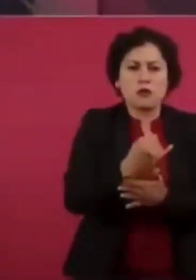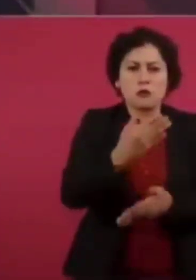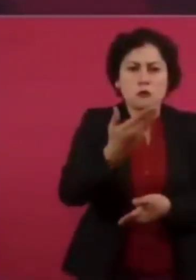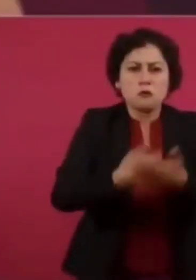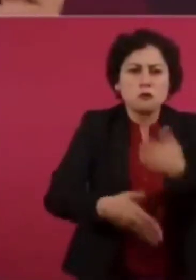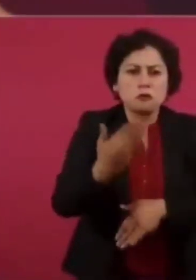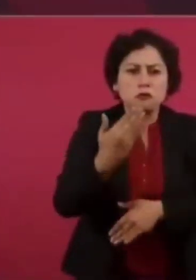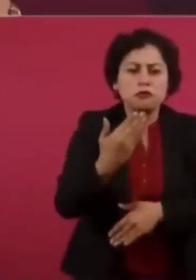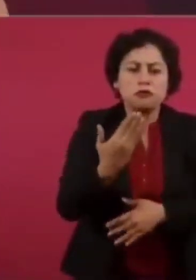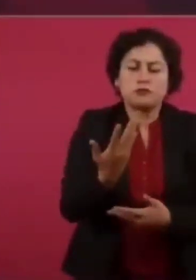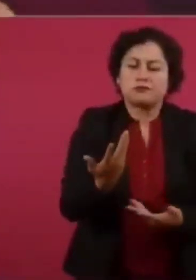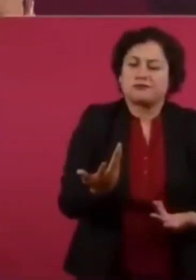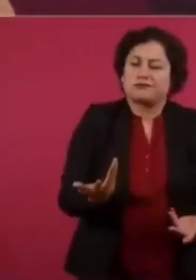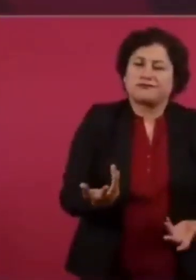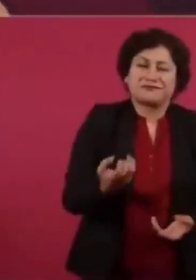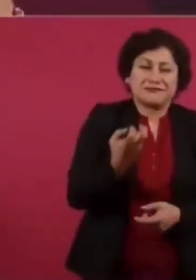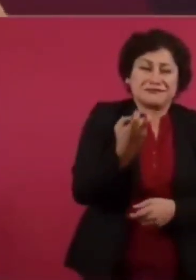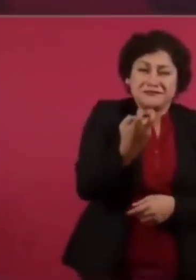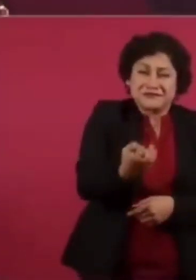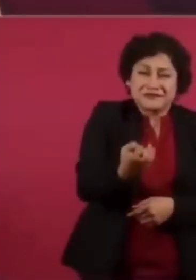Eso está demostrado